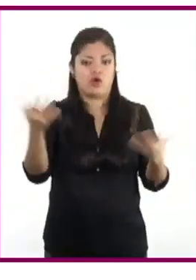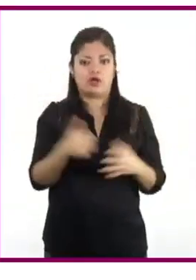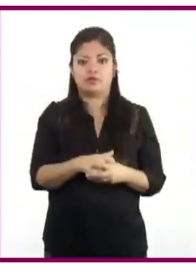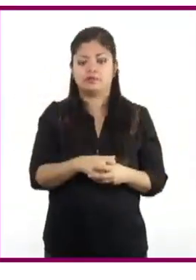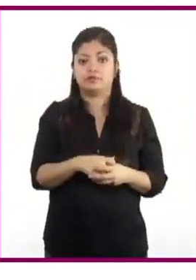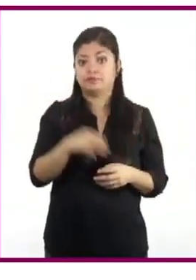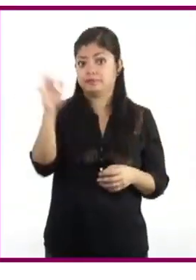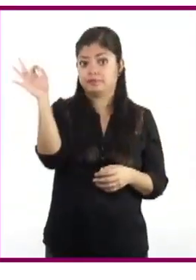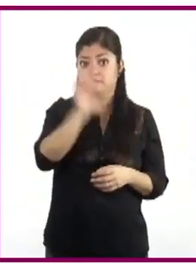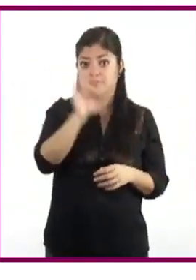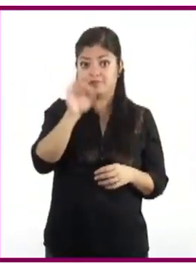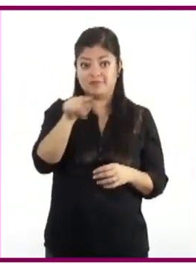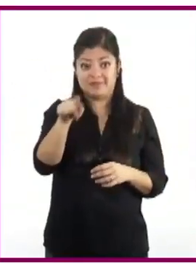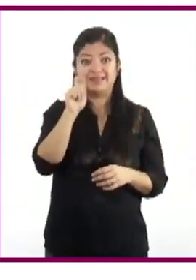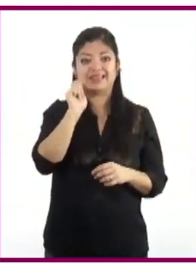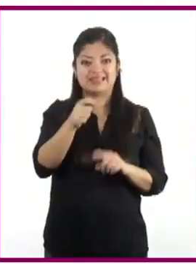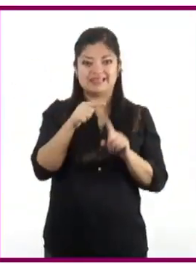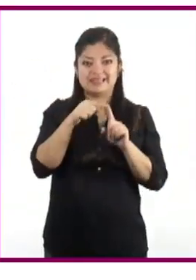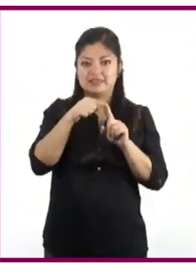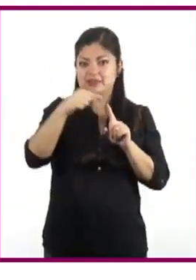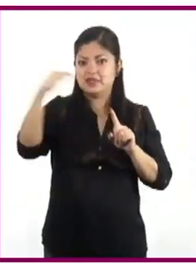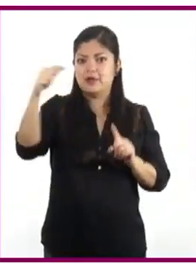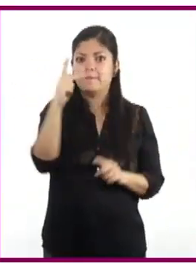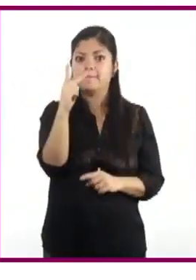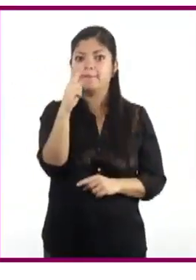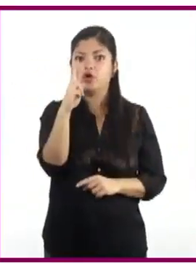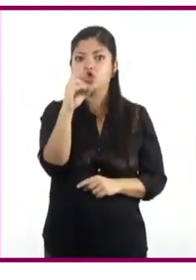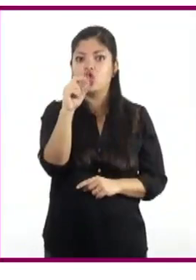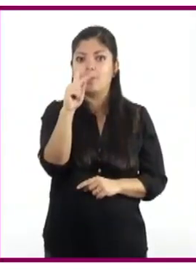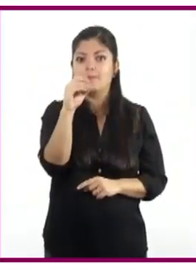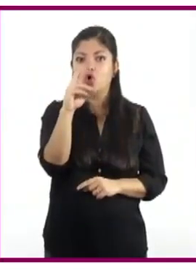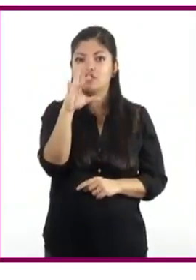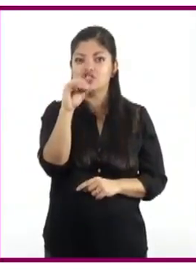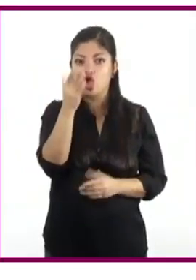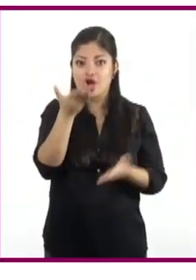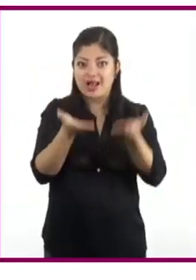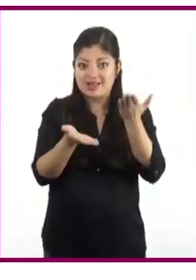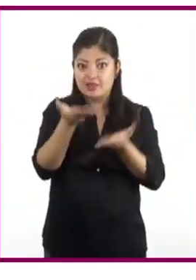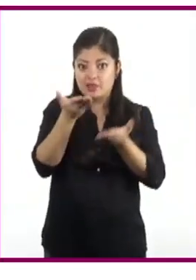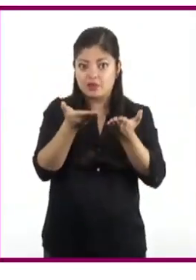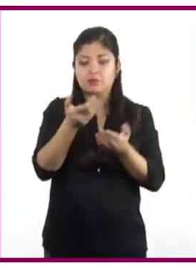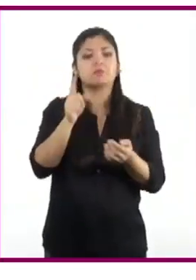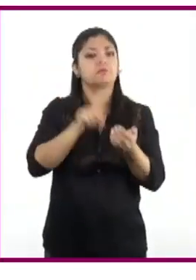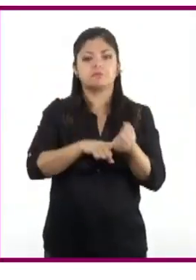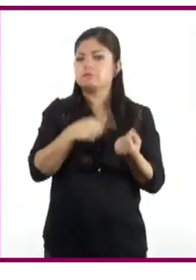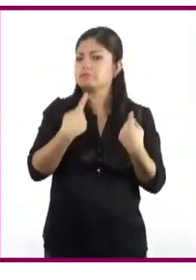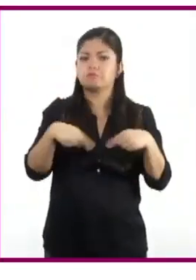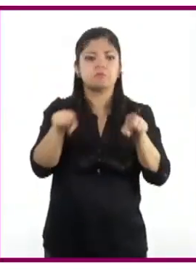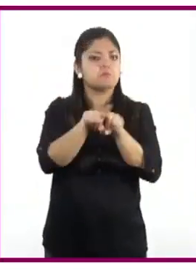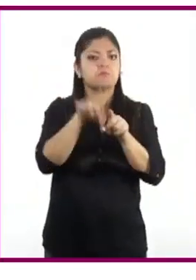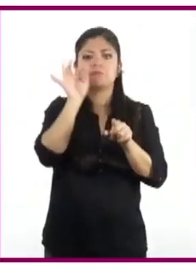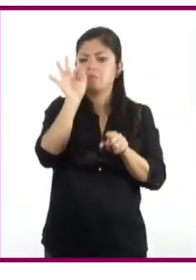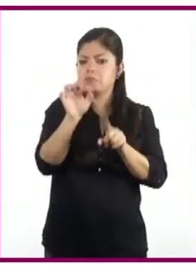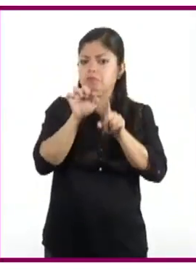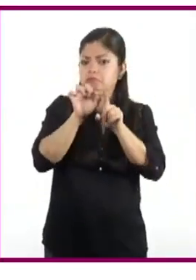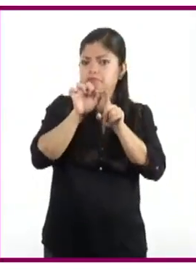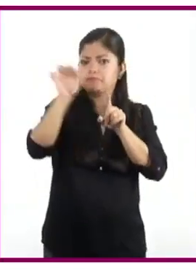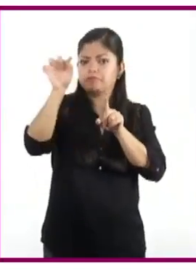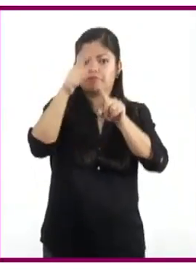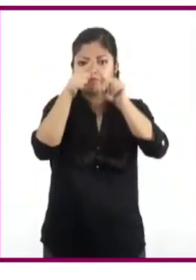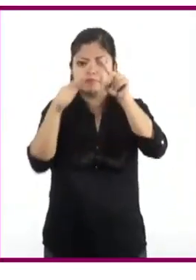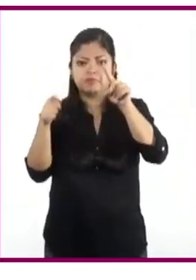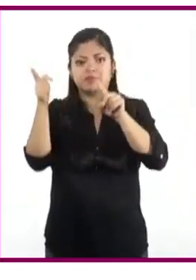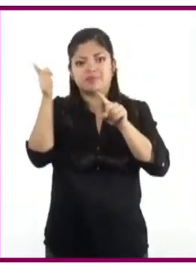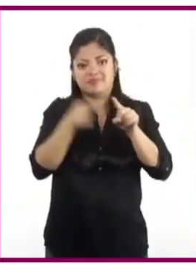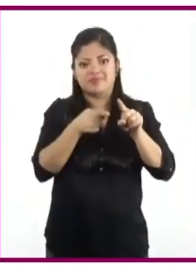al ser una relación de proporcionalidad, los demás puntos estarán en la línea recta. Así es como